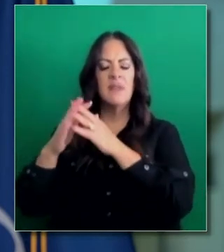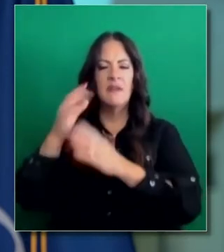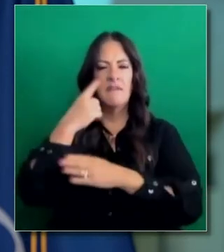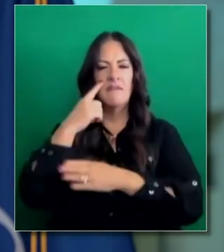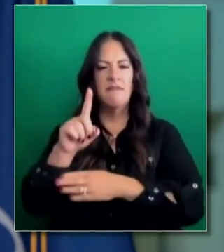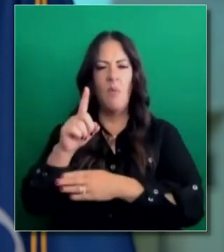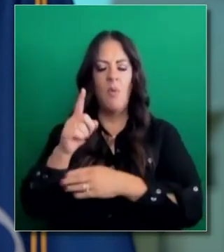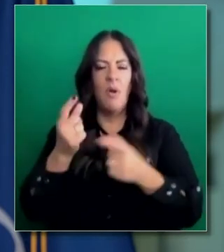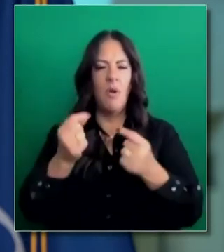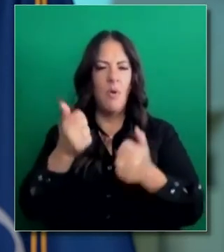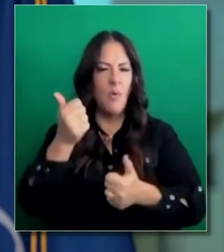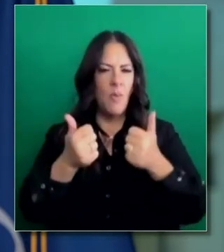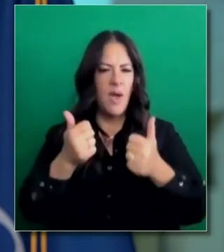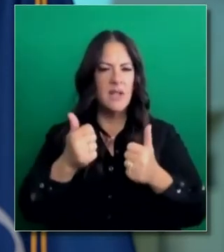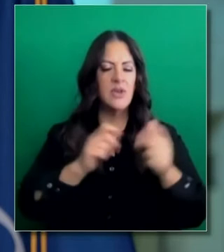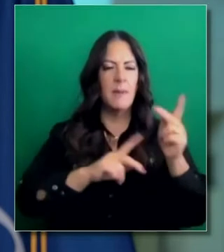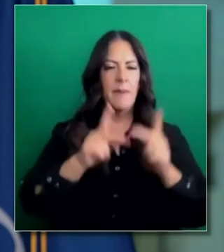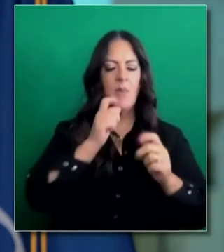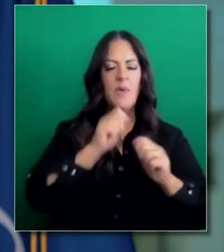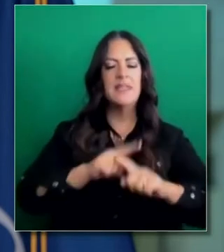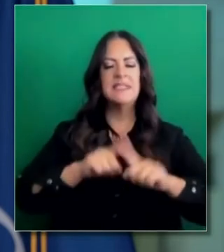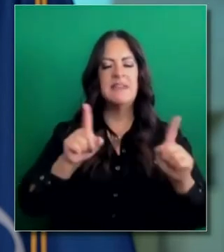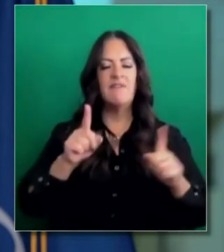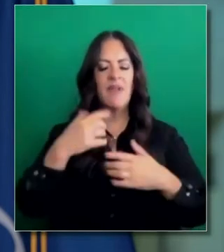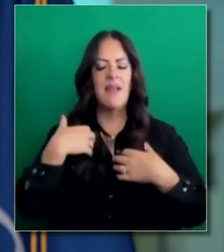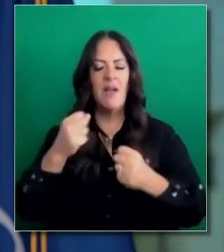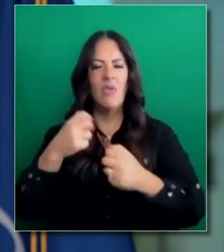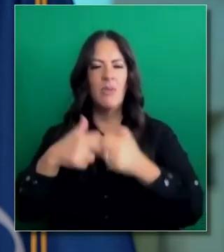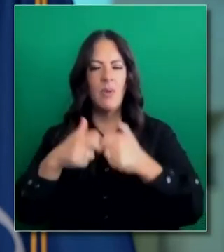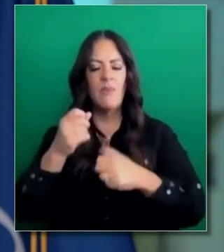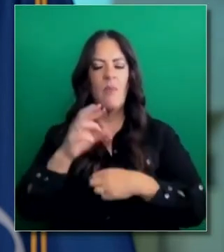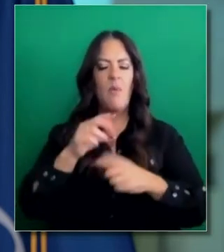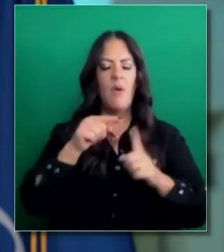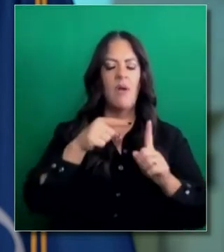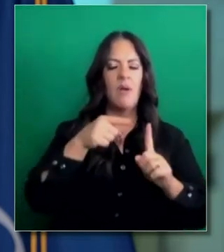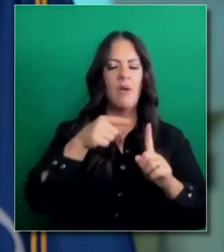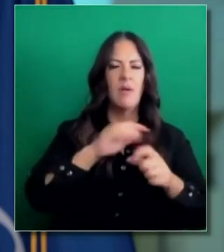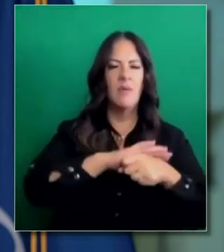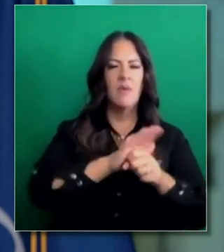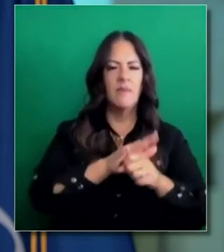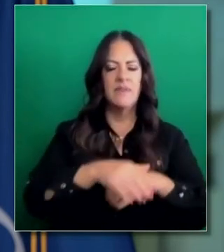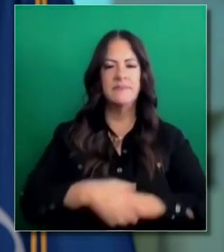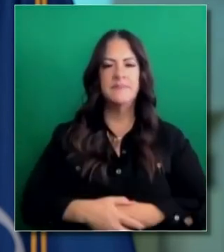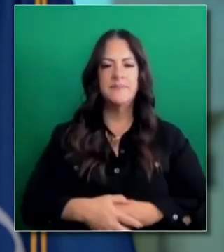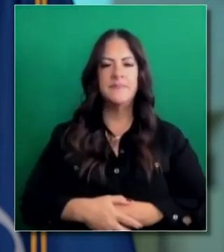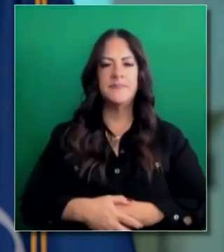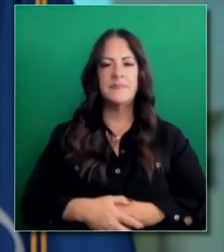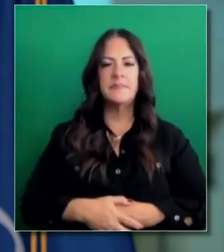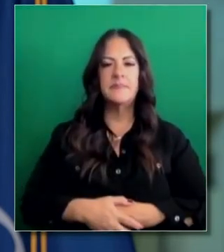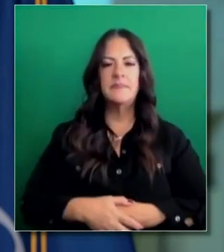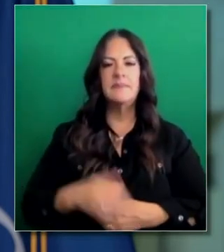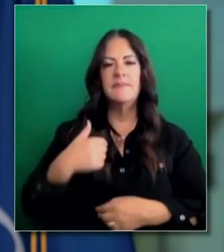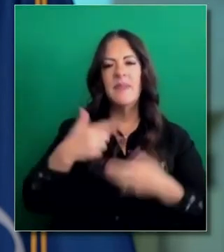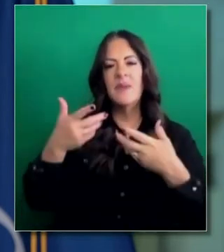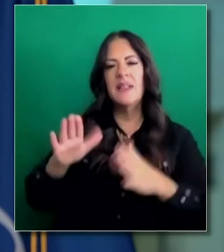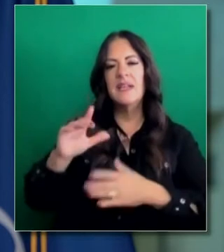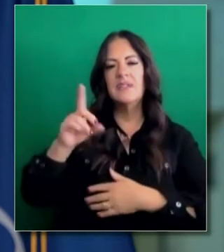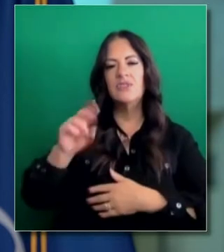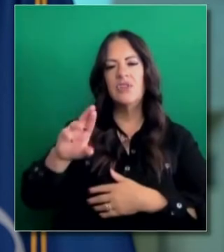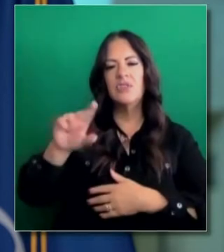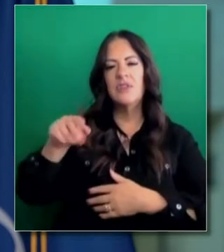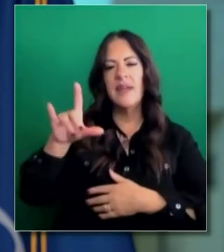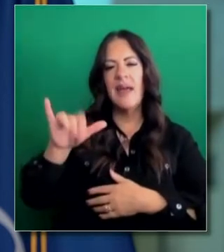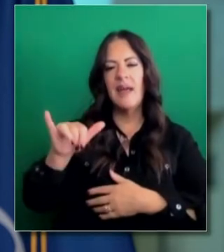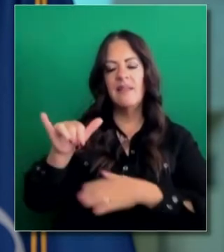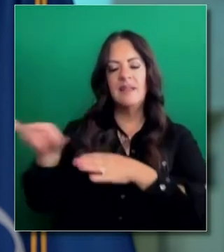buena pregunta y por qué le pregunto al doctor permitiré que responda pero le daré mis opiniones también ahora le entregó a